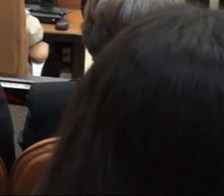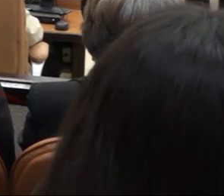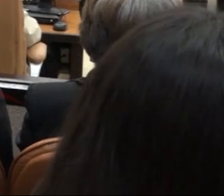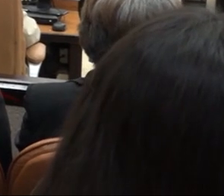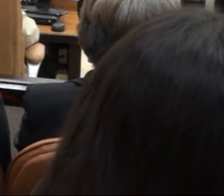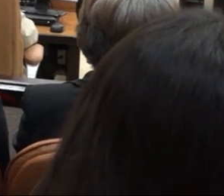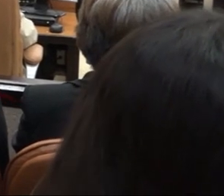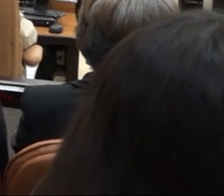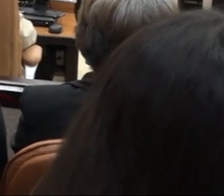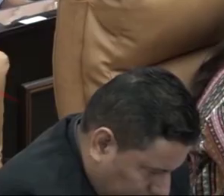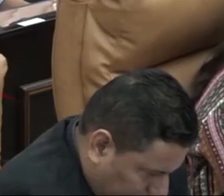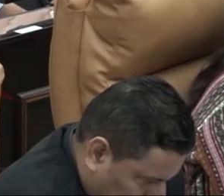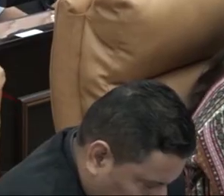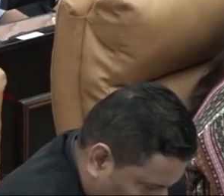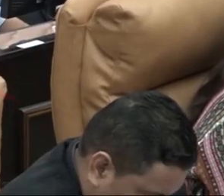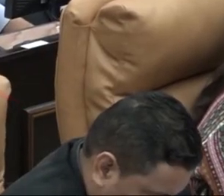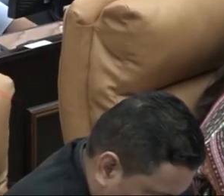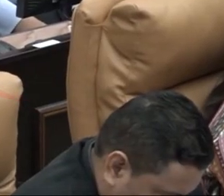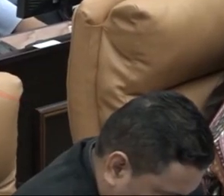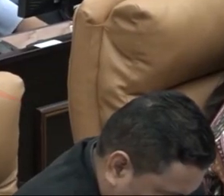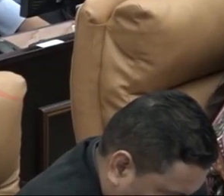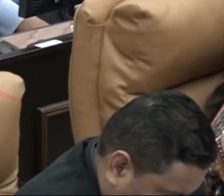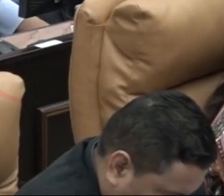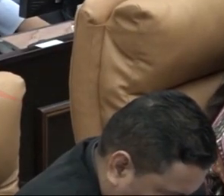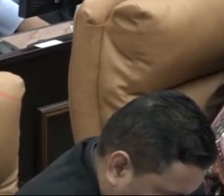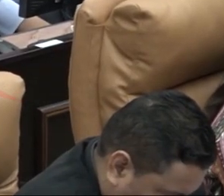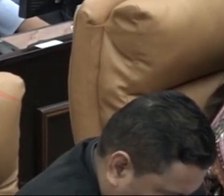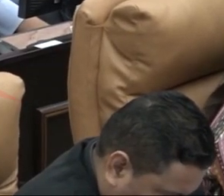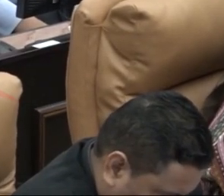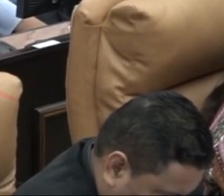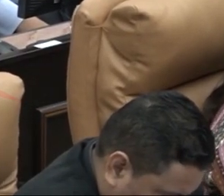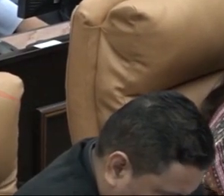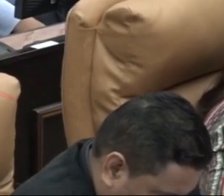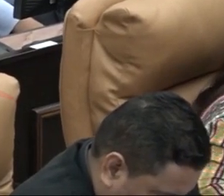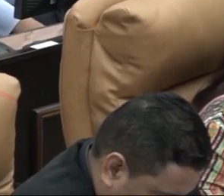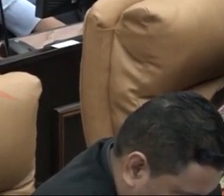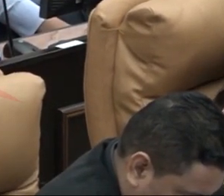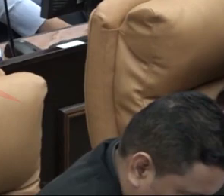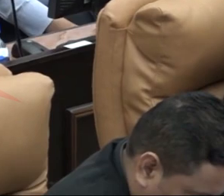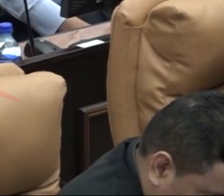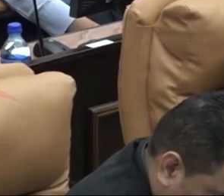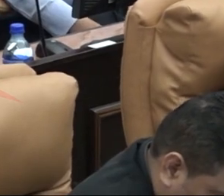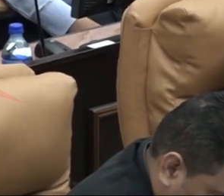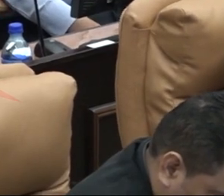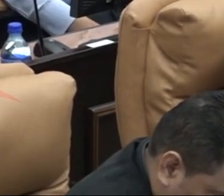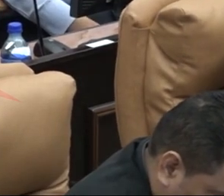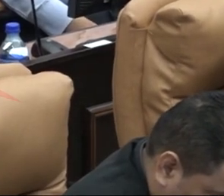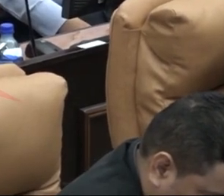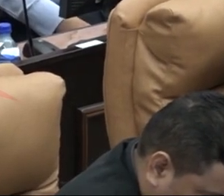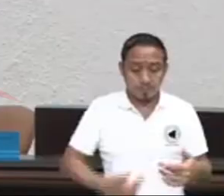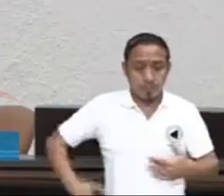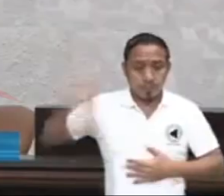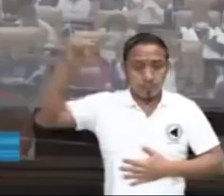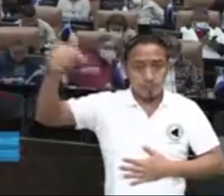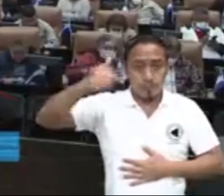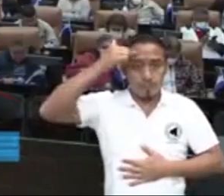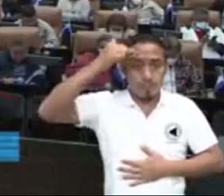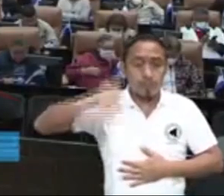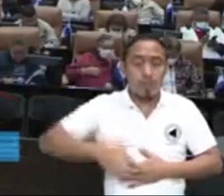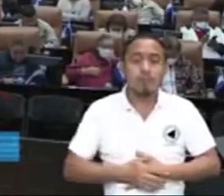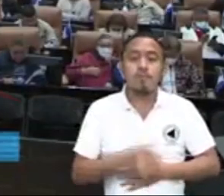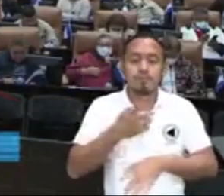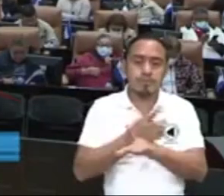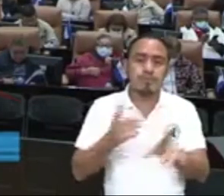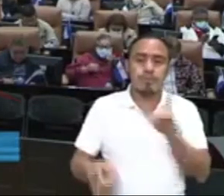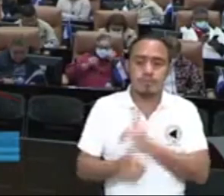ley, entre ellas la Asociación de Productores Agropecuarios de Estelí, Asociación de Amigos de la Vida del Lago de Apanas y